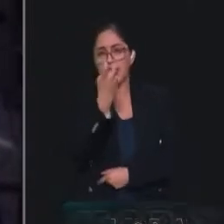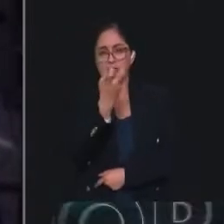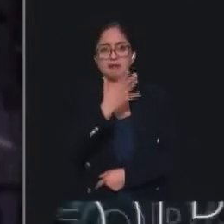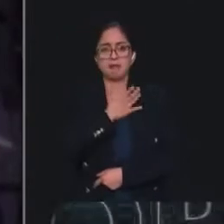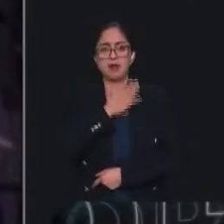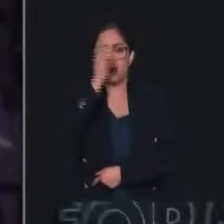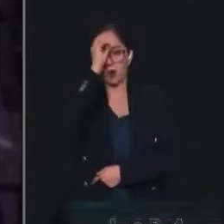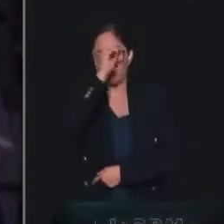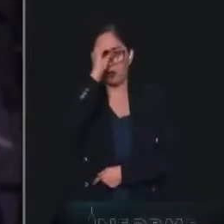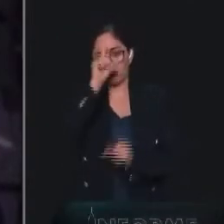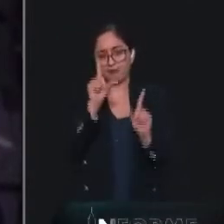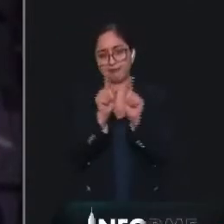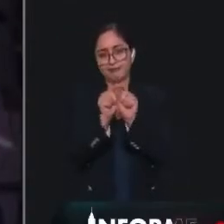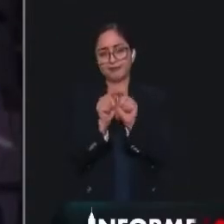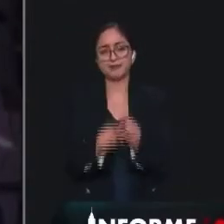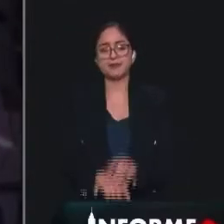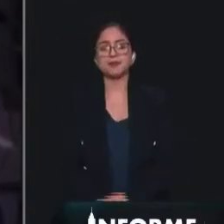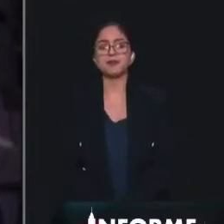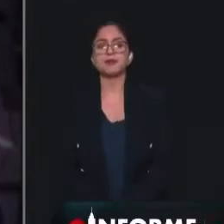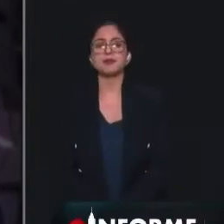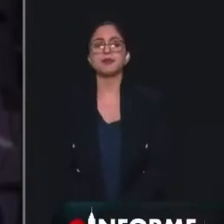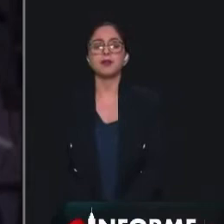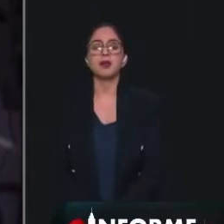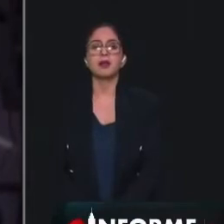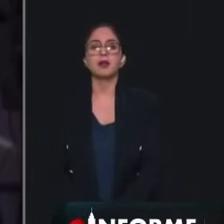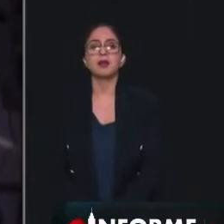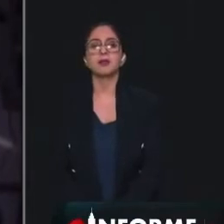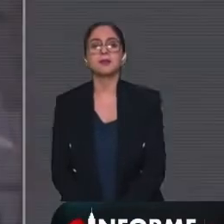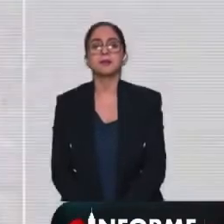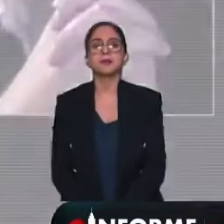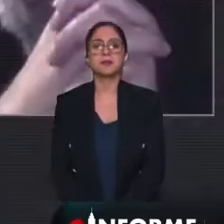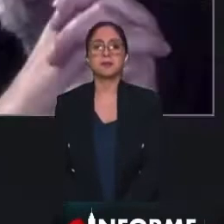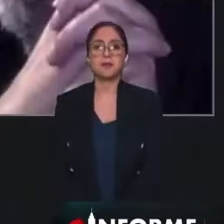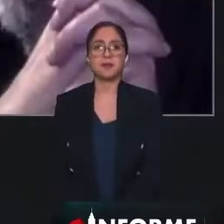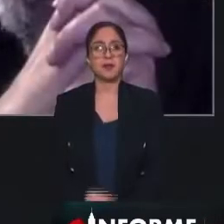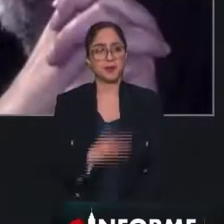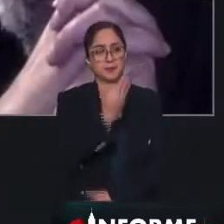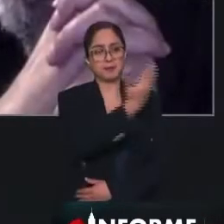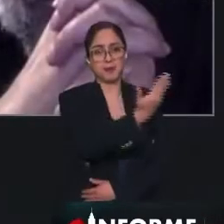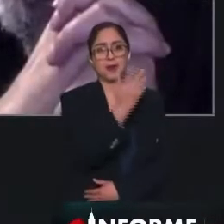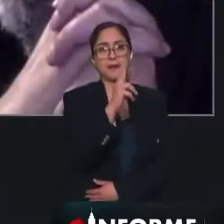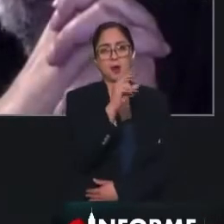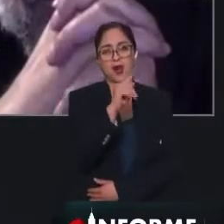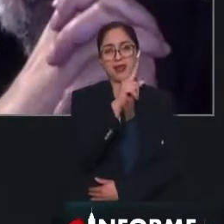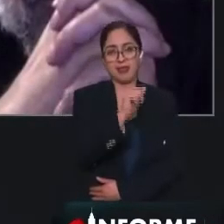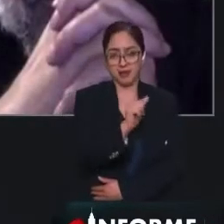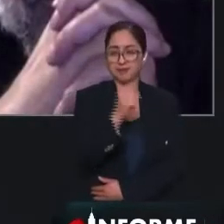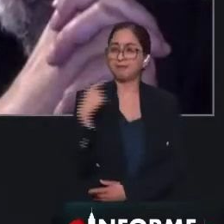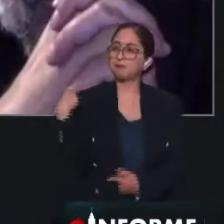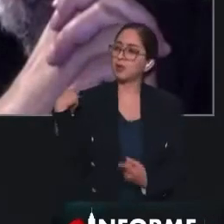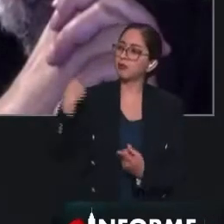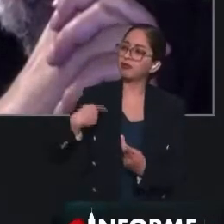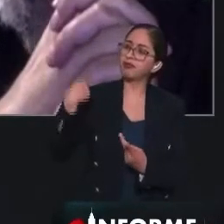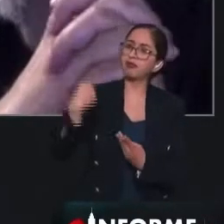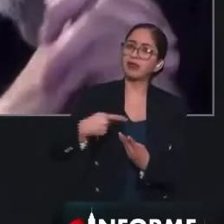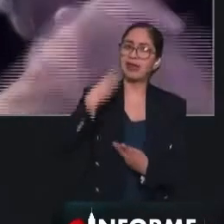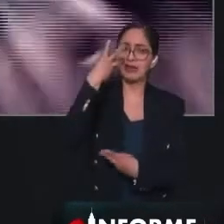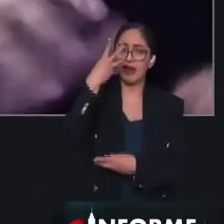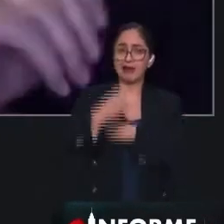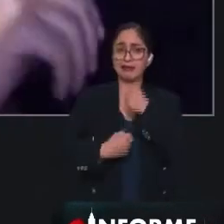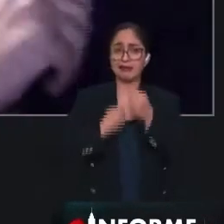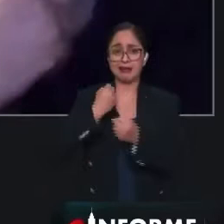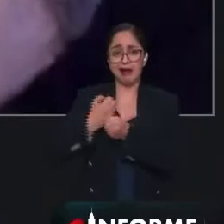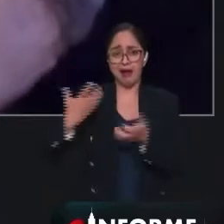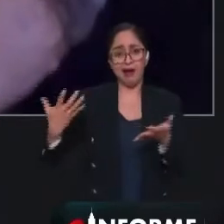mi comentario. Violeta, a 3 años de aquel triunfo del presidente López Obrador y con él el inicio